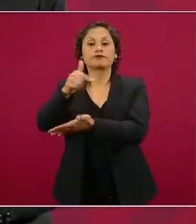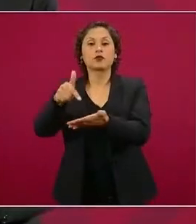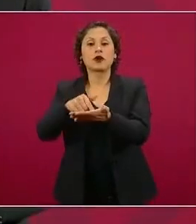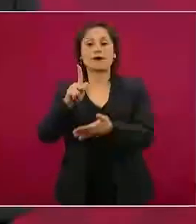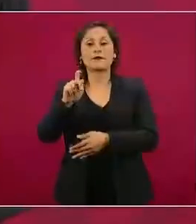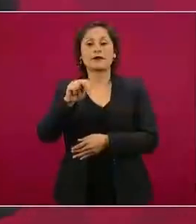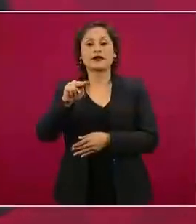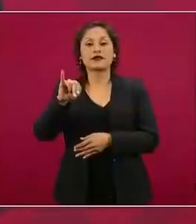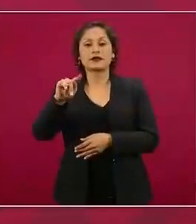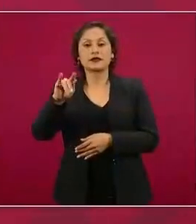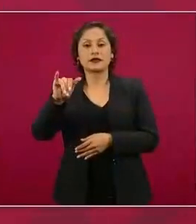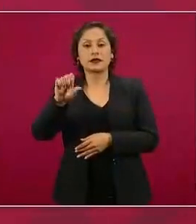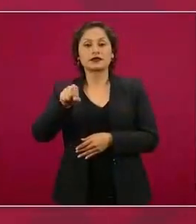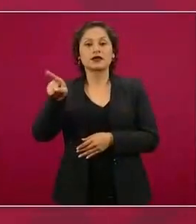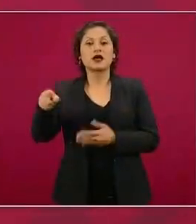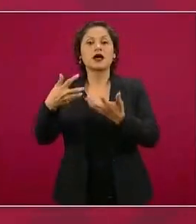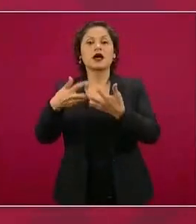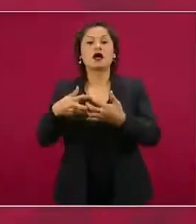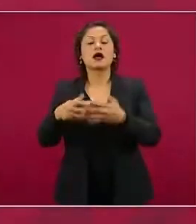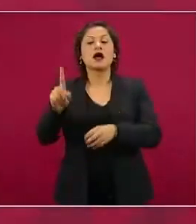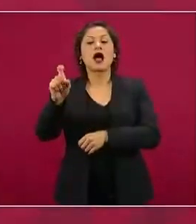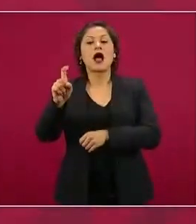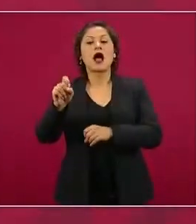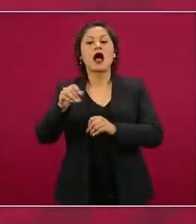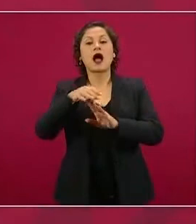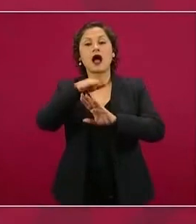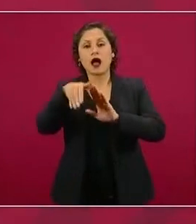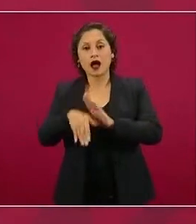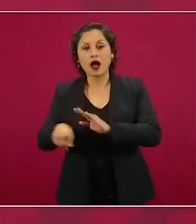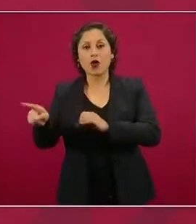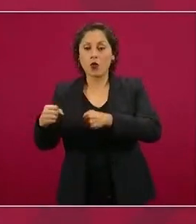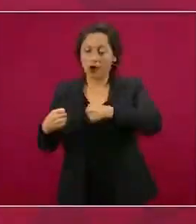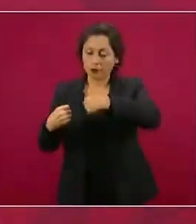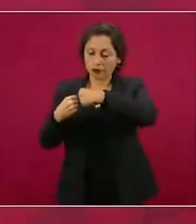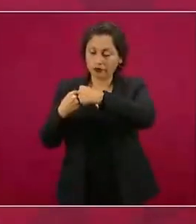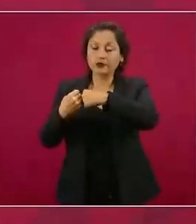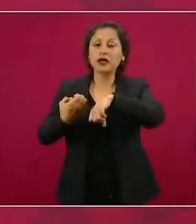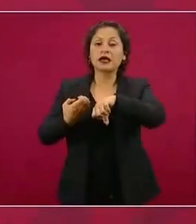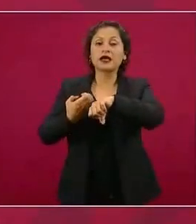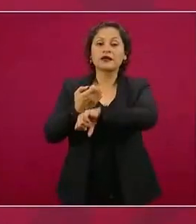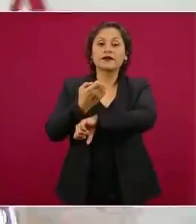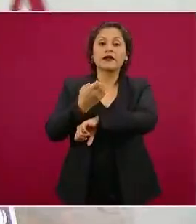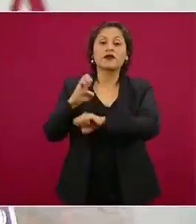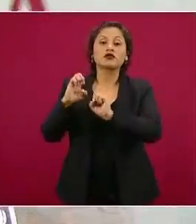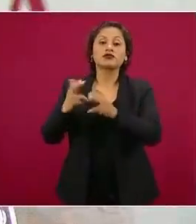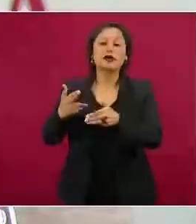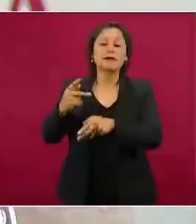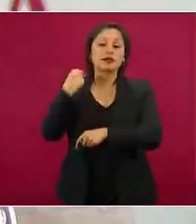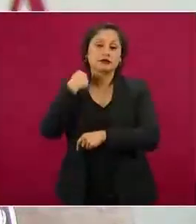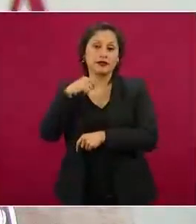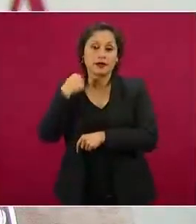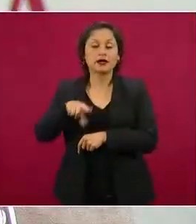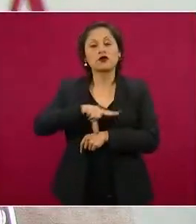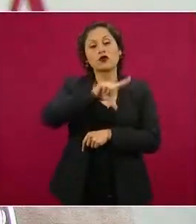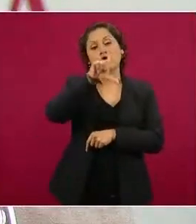que está en los límites de Chiapas con Tabasco, y luego vamos a Dos